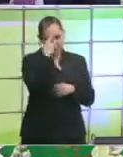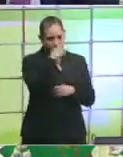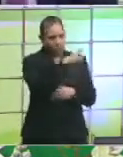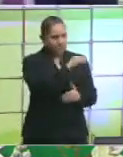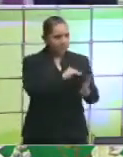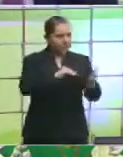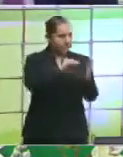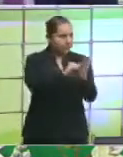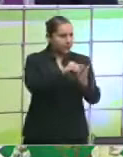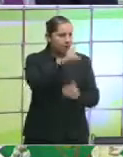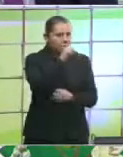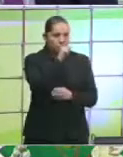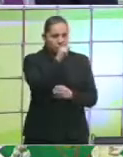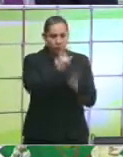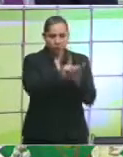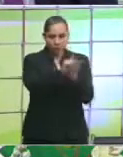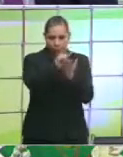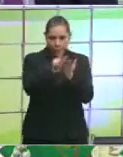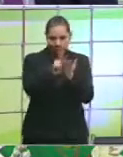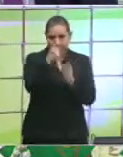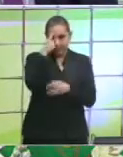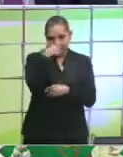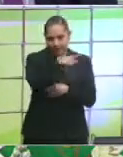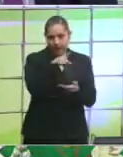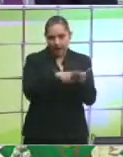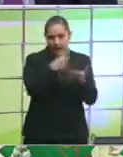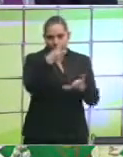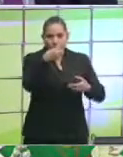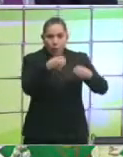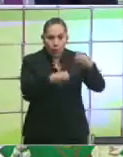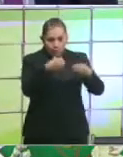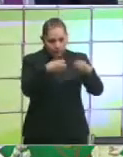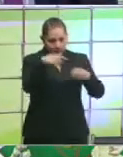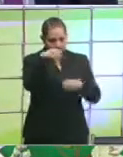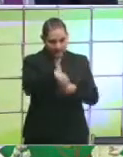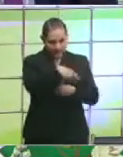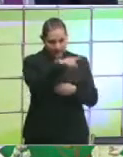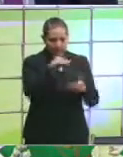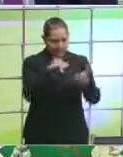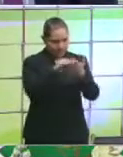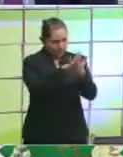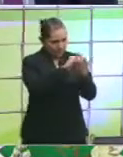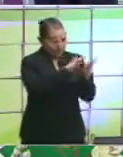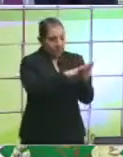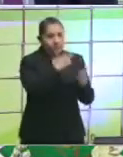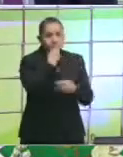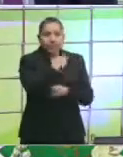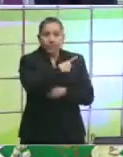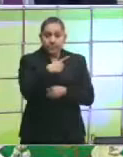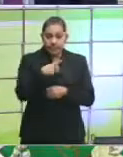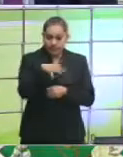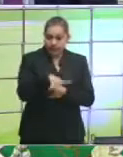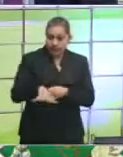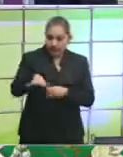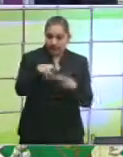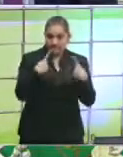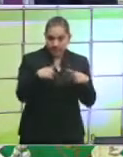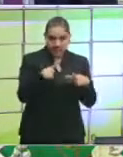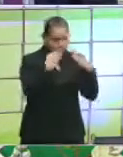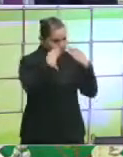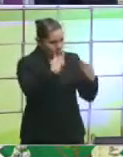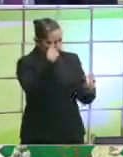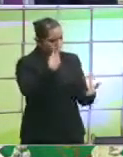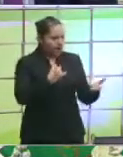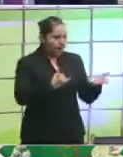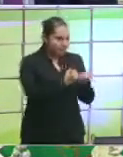que es la justicia abierta y en primer lugar decía que había que tener sentencias ciudadanas entrevistas publicaciones